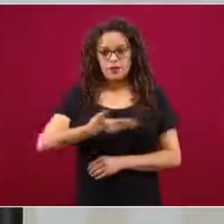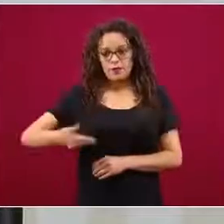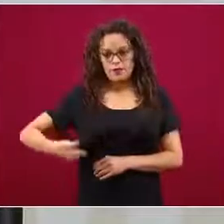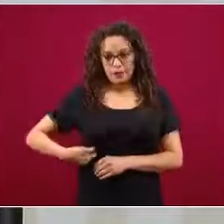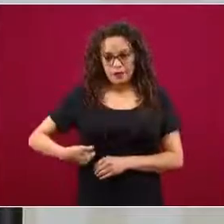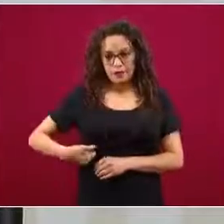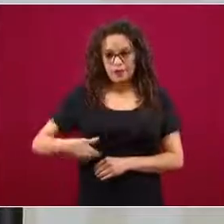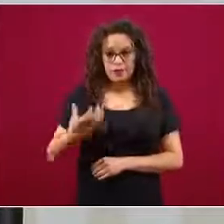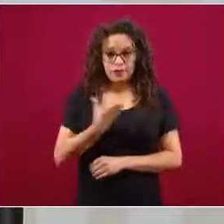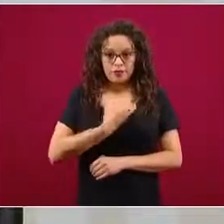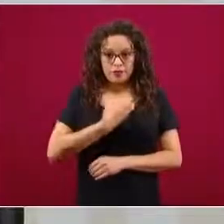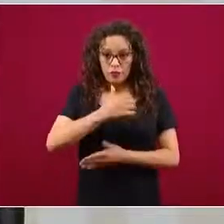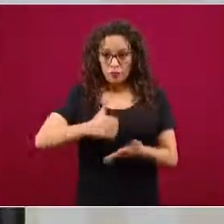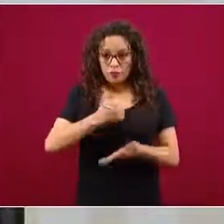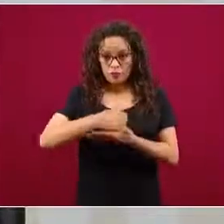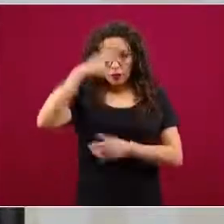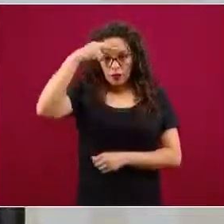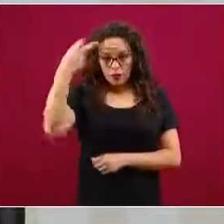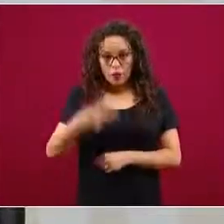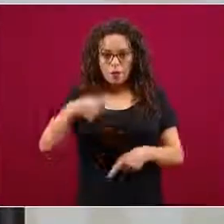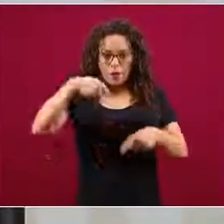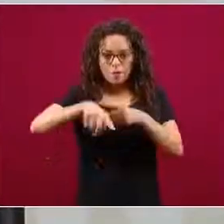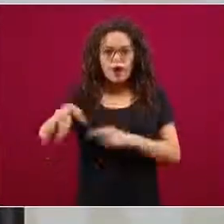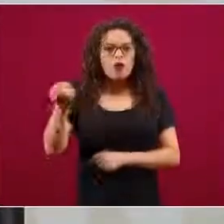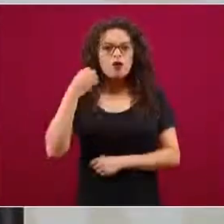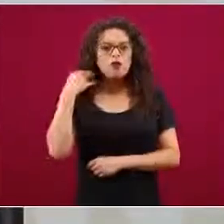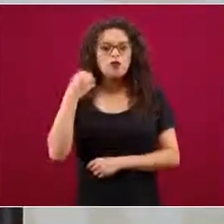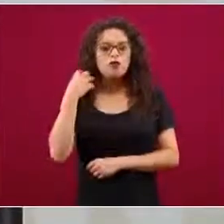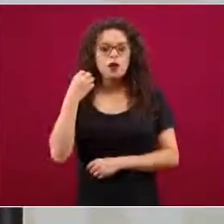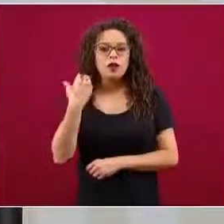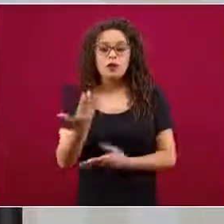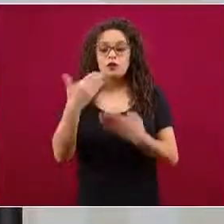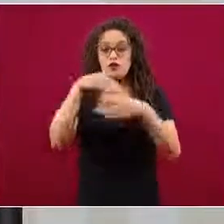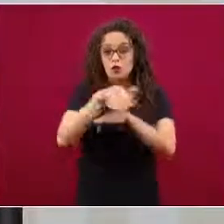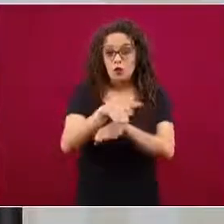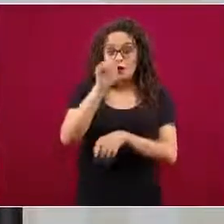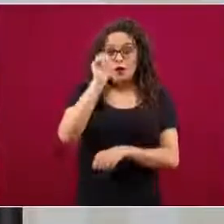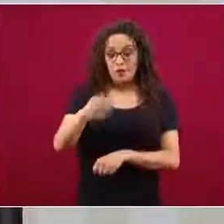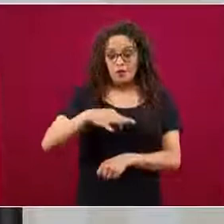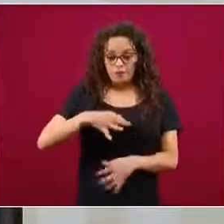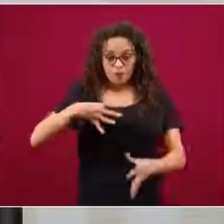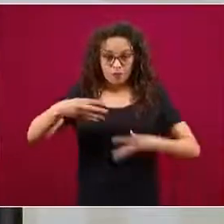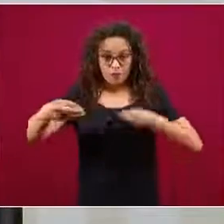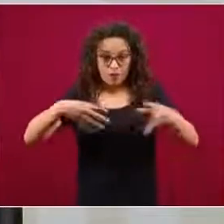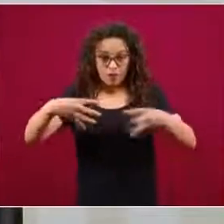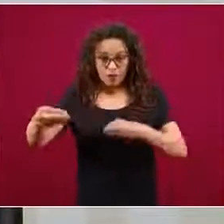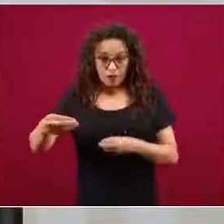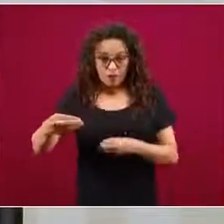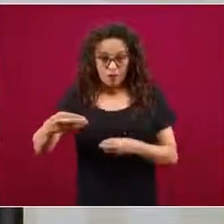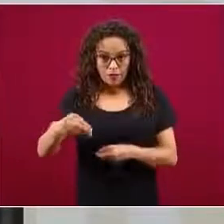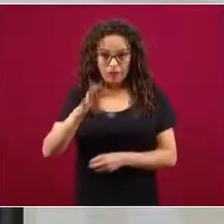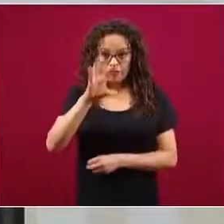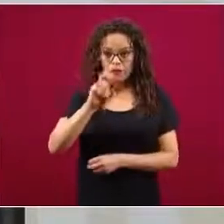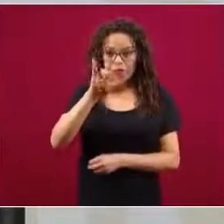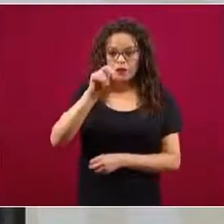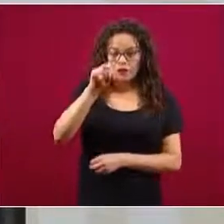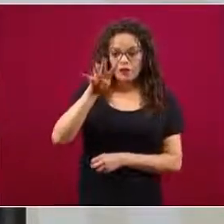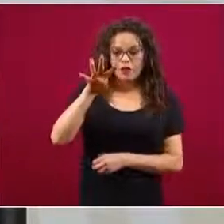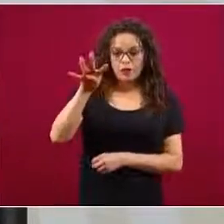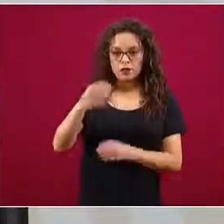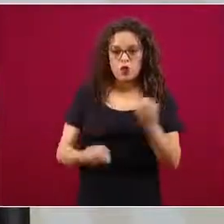conferencia de prensa diaria sobre la pandemia de COVID-19, la pandemia causada por el nuevo coronavirus